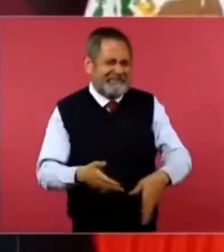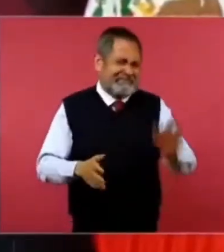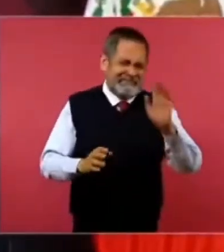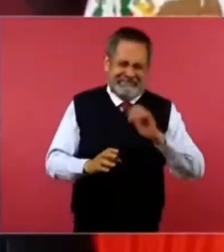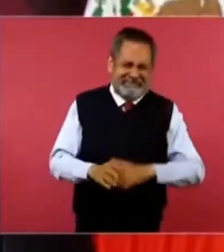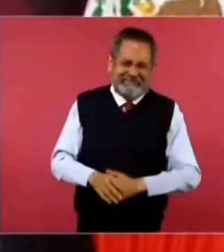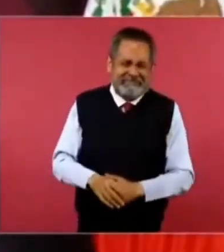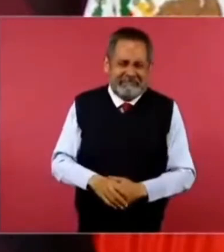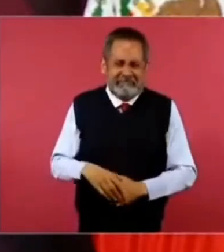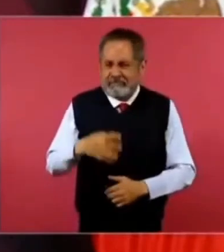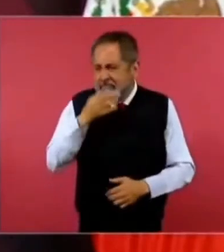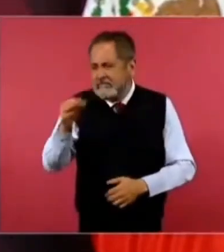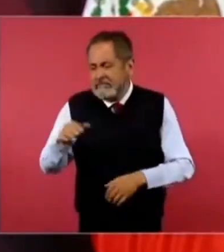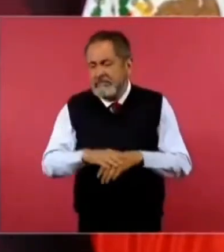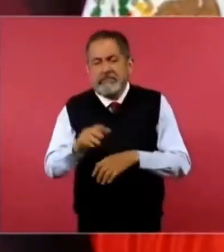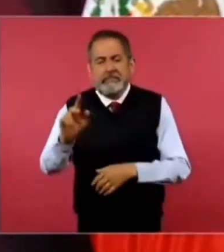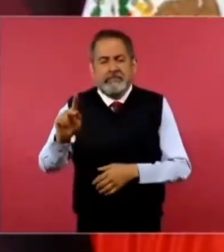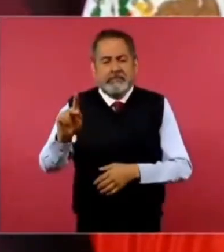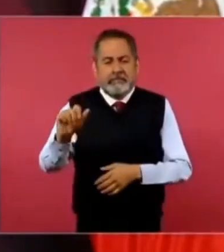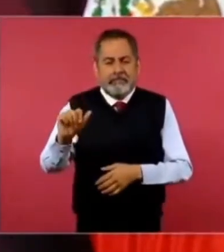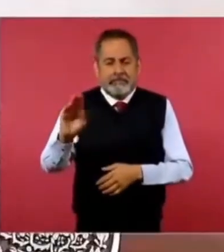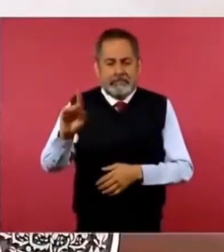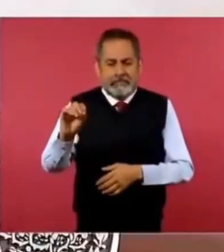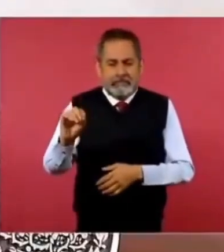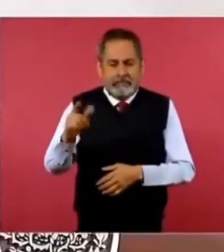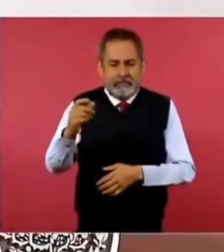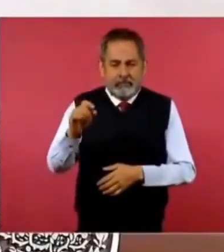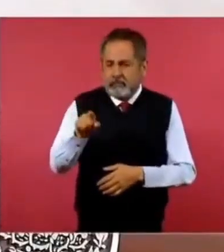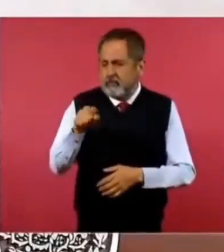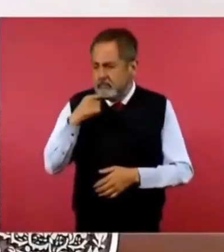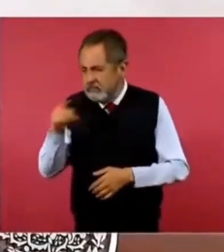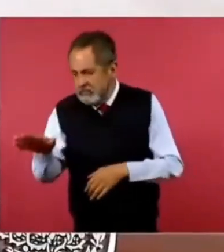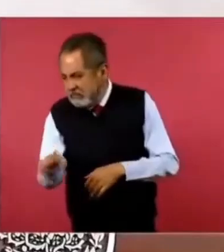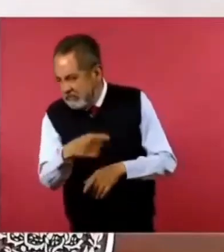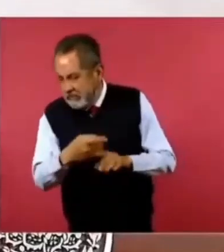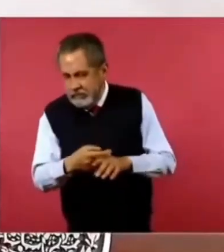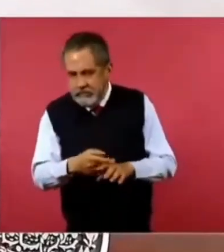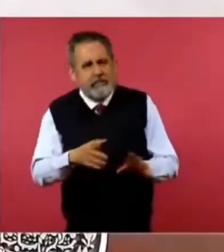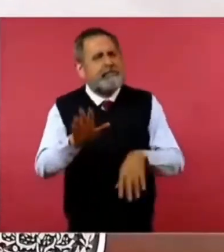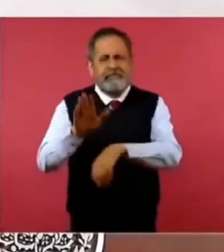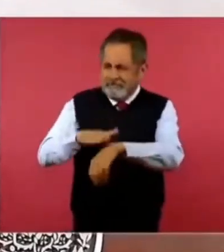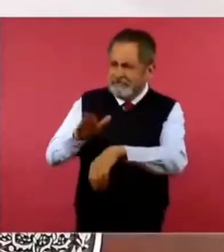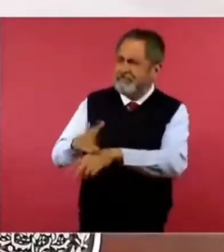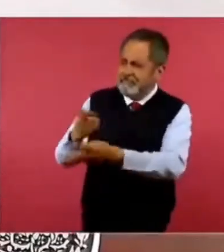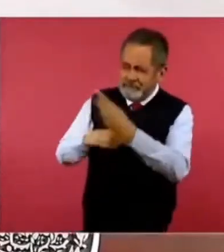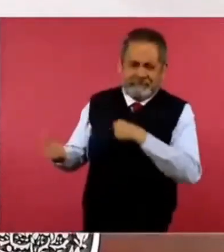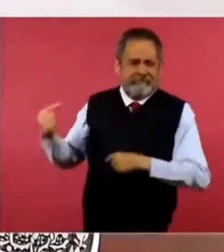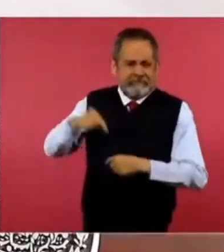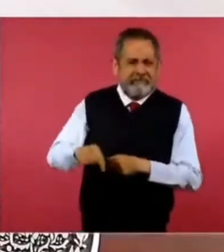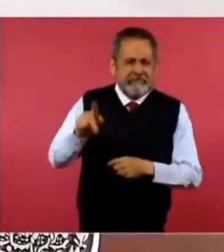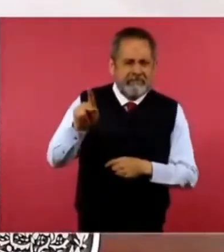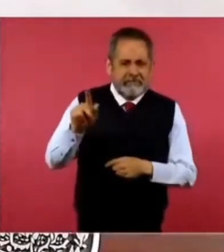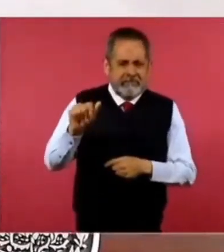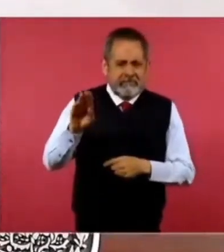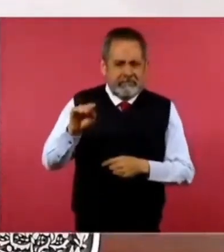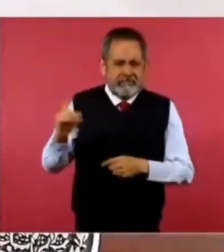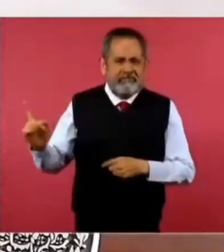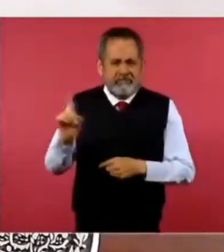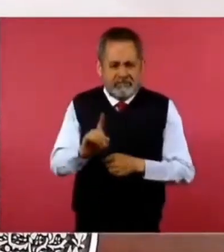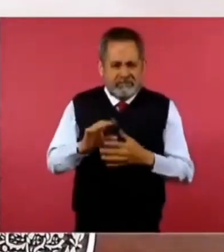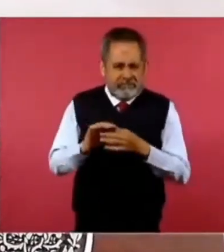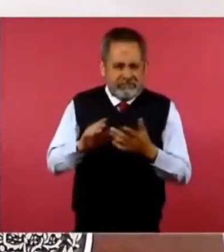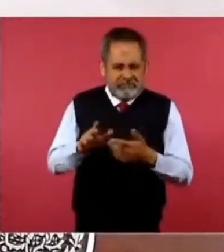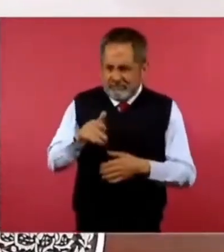a Pablo Gómez, sería bueno que viniera Pablo. Sí, que venga Pablo. Y a veces,